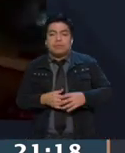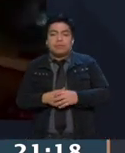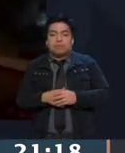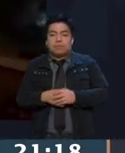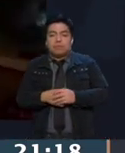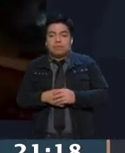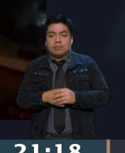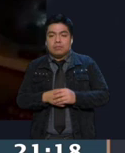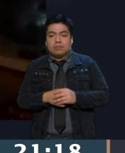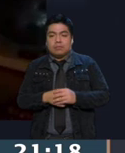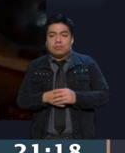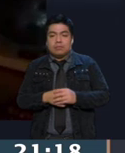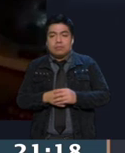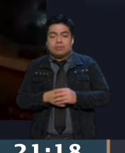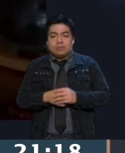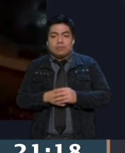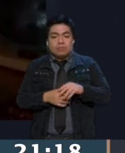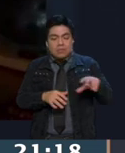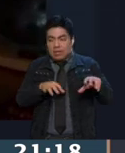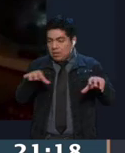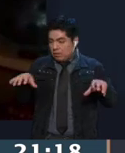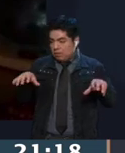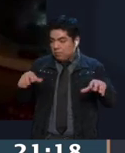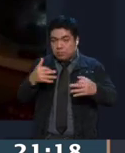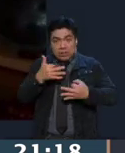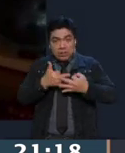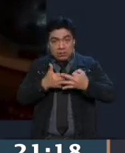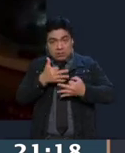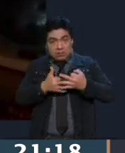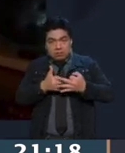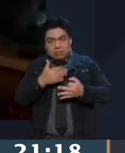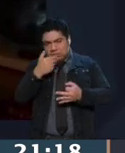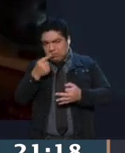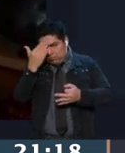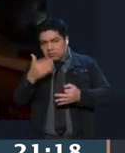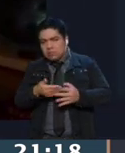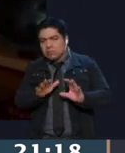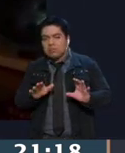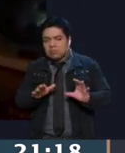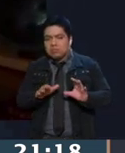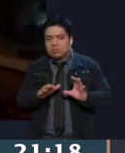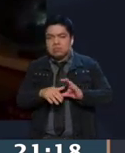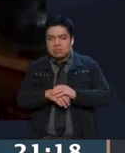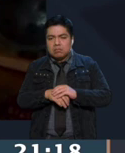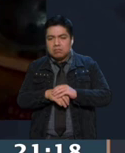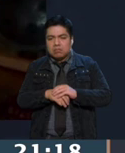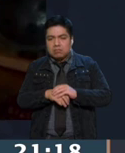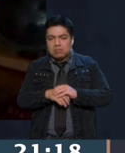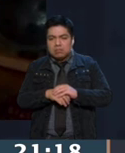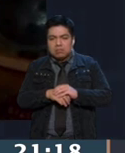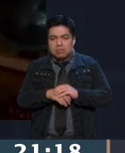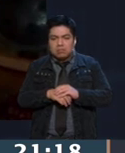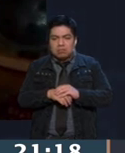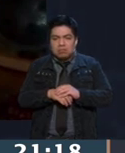Elementos en ambos juicios. Y ya tú sabes que si hubiera